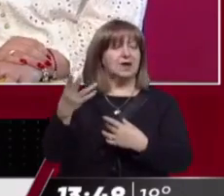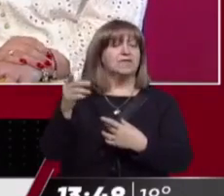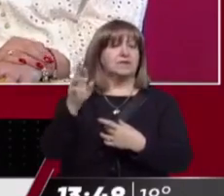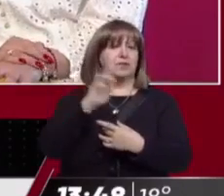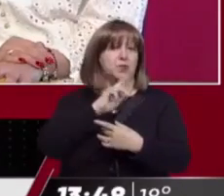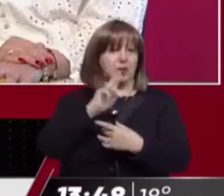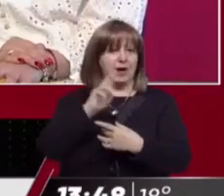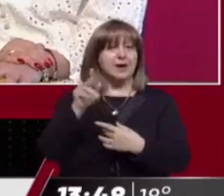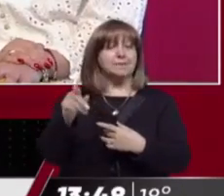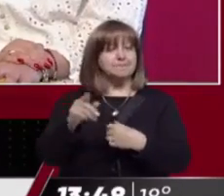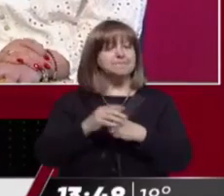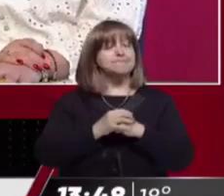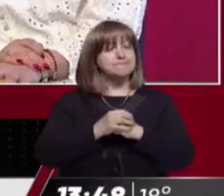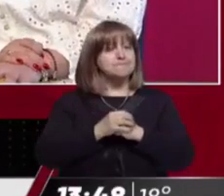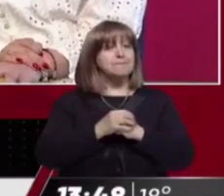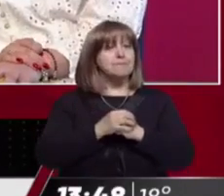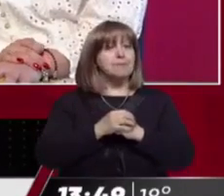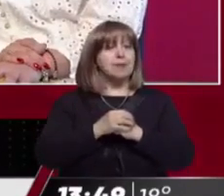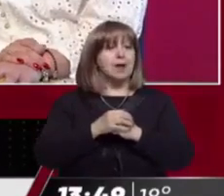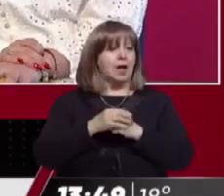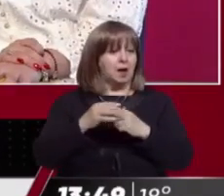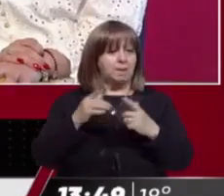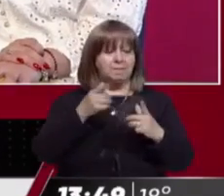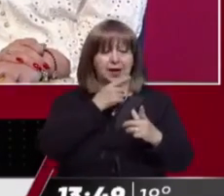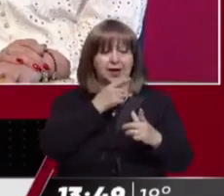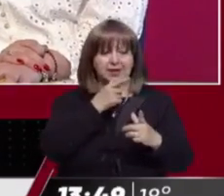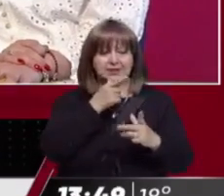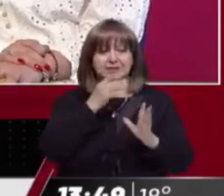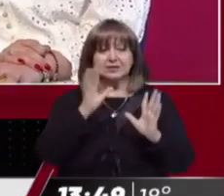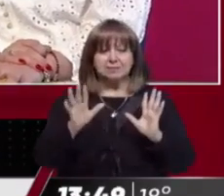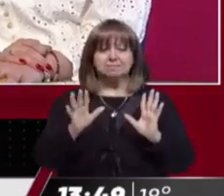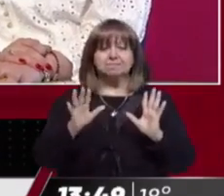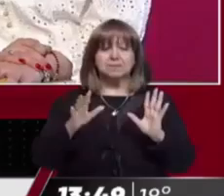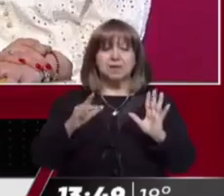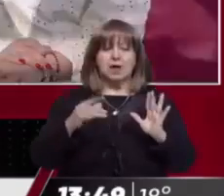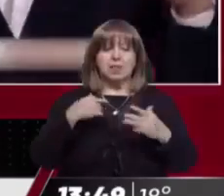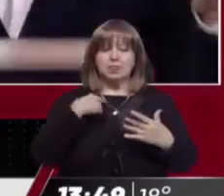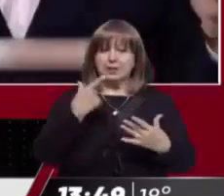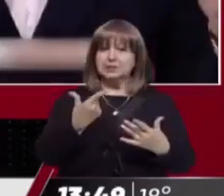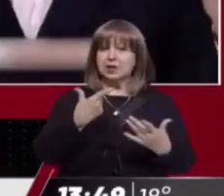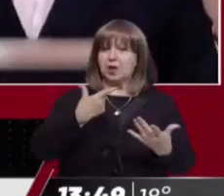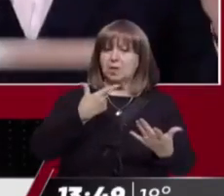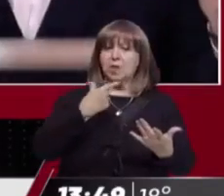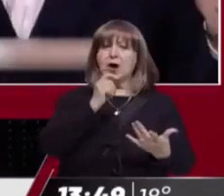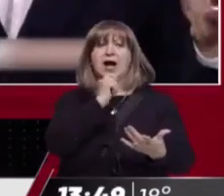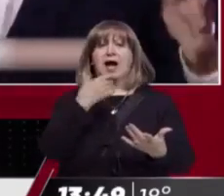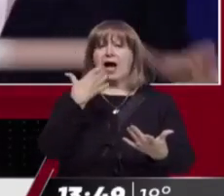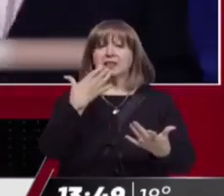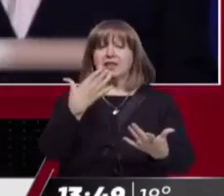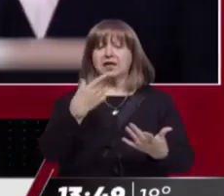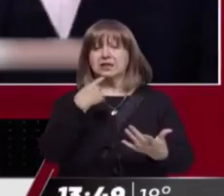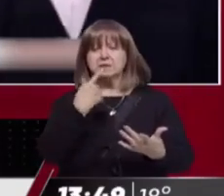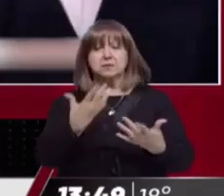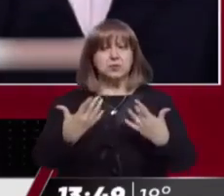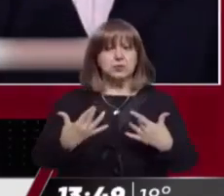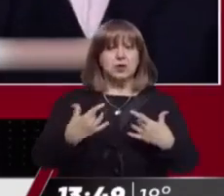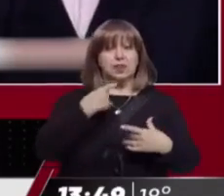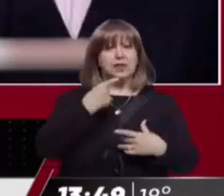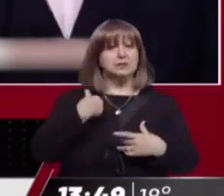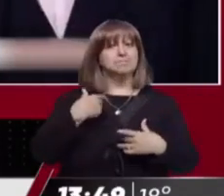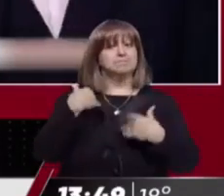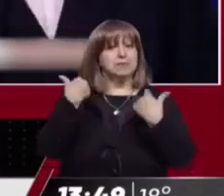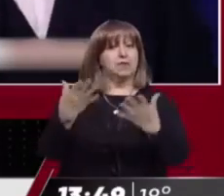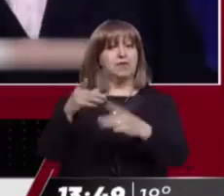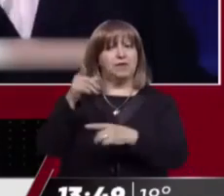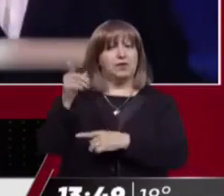esta decisión de Taylor Swift realmente los ha dejado perplejos o puede llegar a influir dentro de la dinámica de